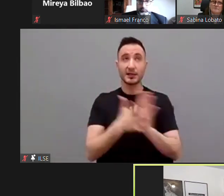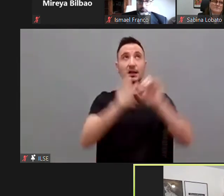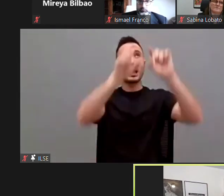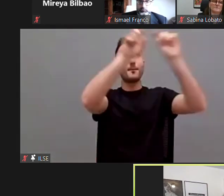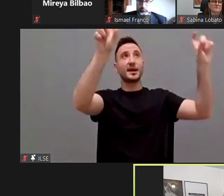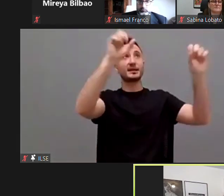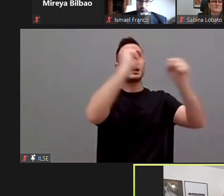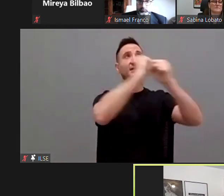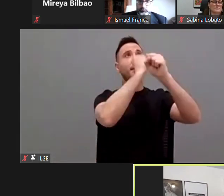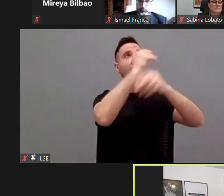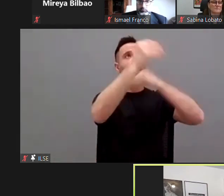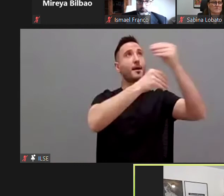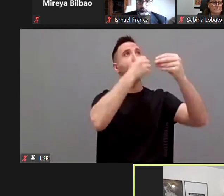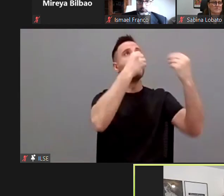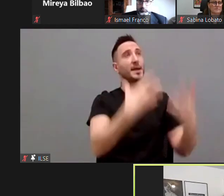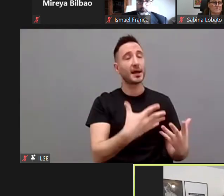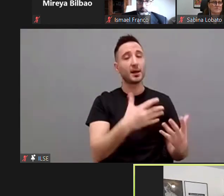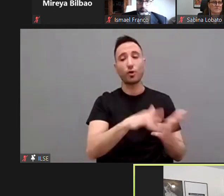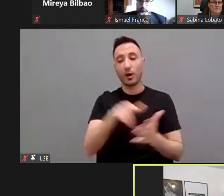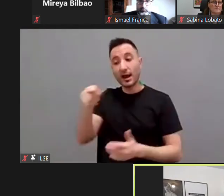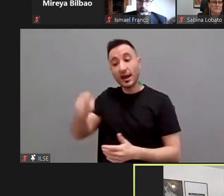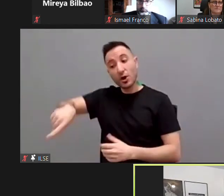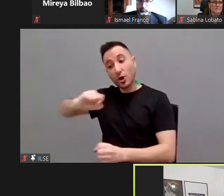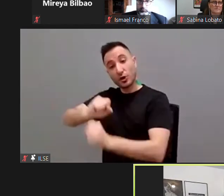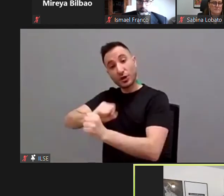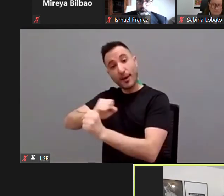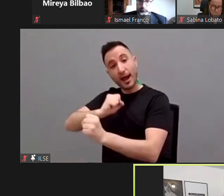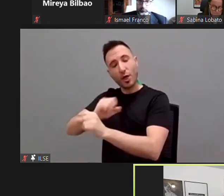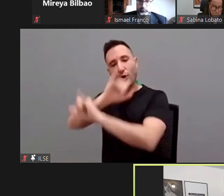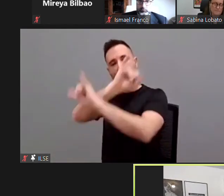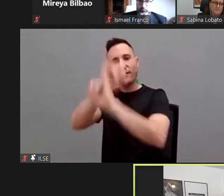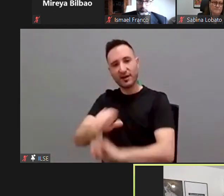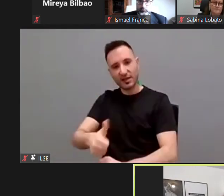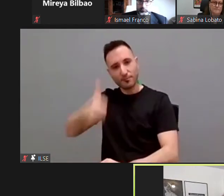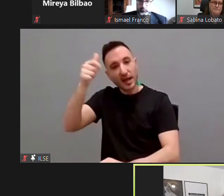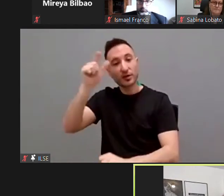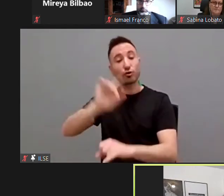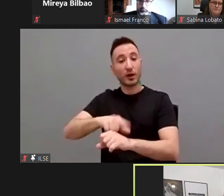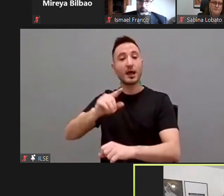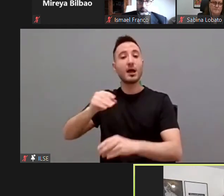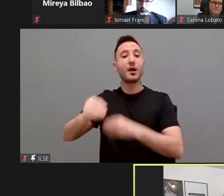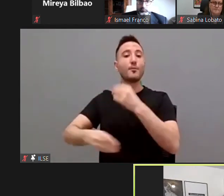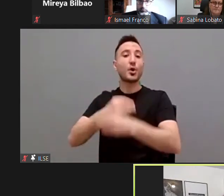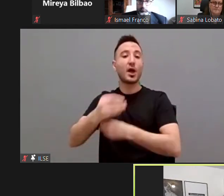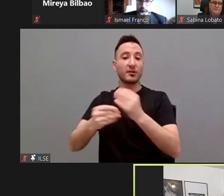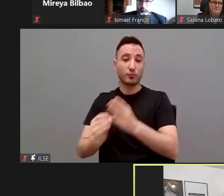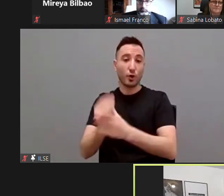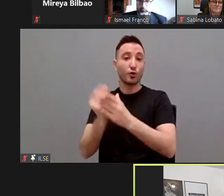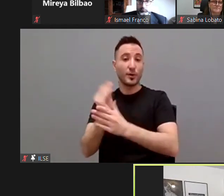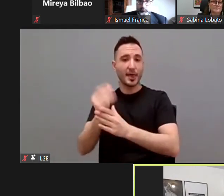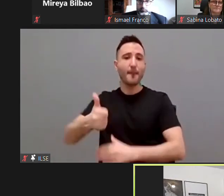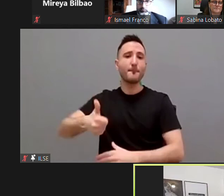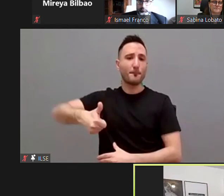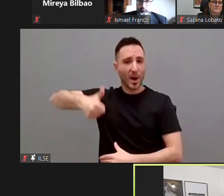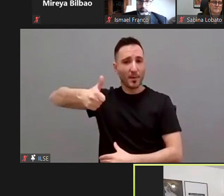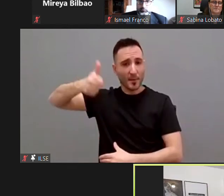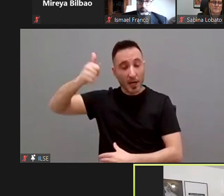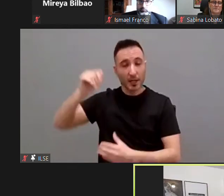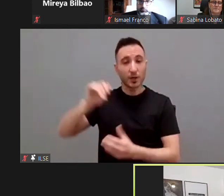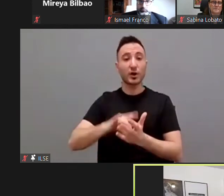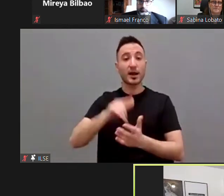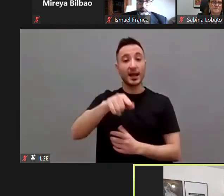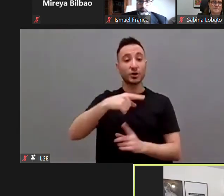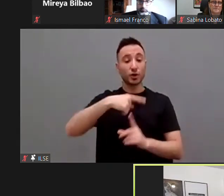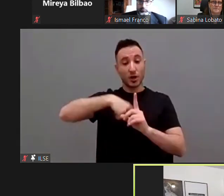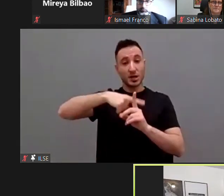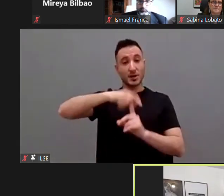los trabajadores estarán más felices, trabajarán mejor y habrá mayor productividad, que es una de las cosas que se está viendo a nivel europeo. Cómo medir la productividad del